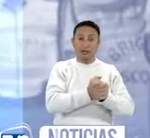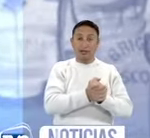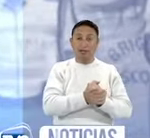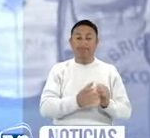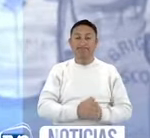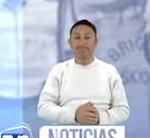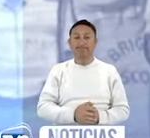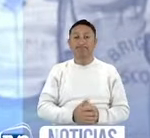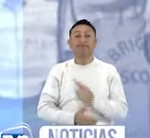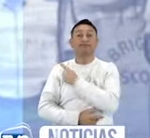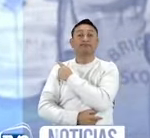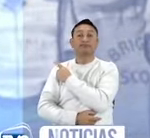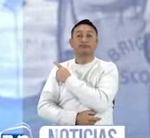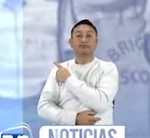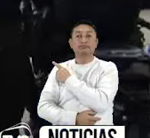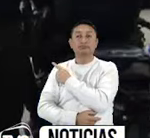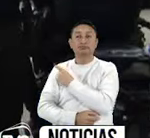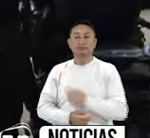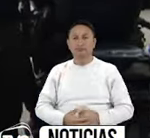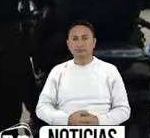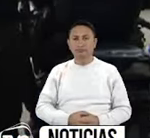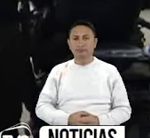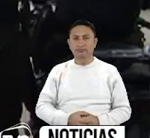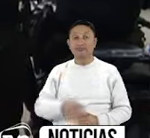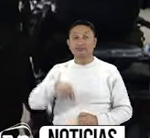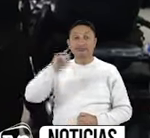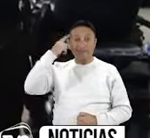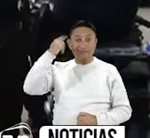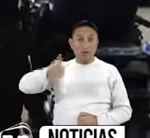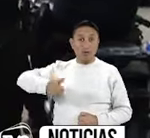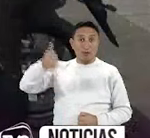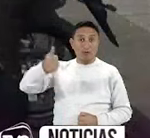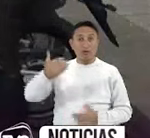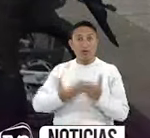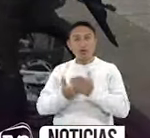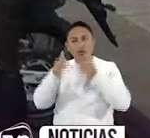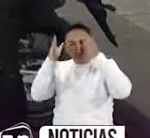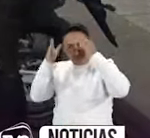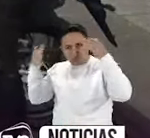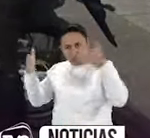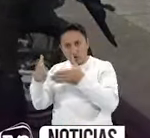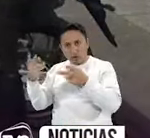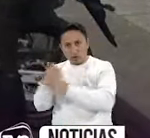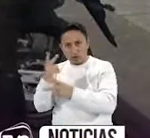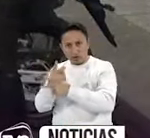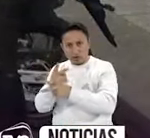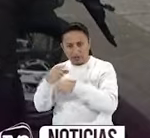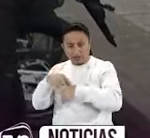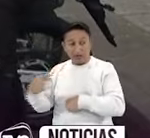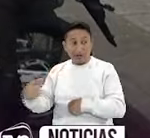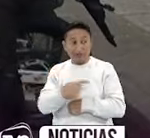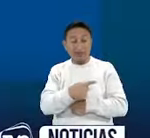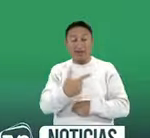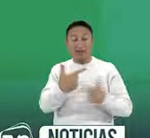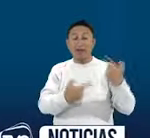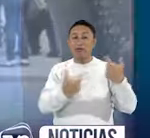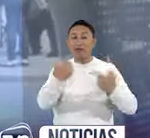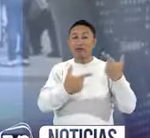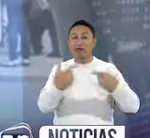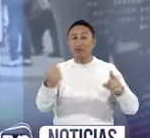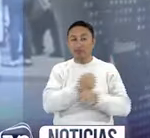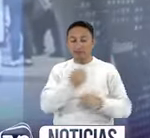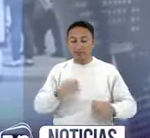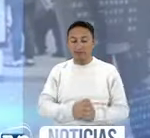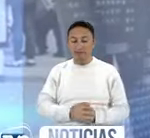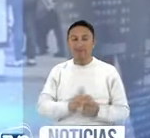unidades educativas y en este gobierno con nuevos enfoques de prevención frente a los hechos de violencia, pasó a convertirse en el programa